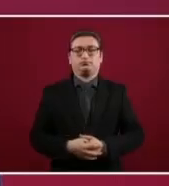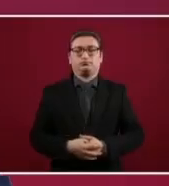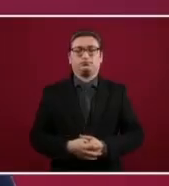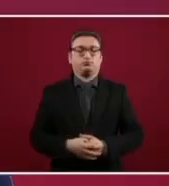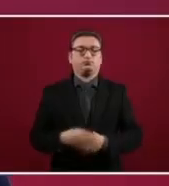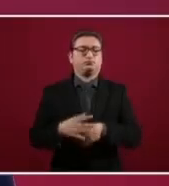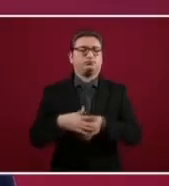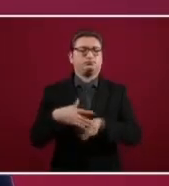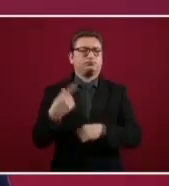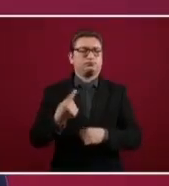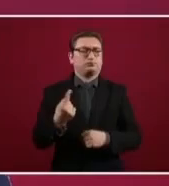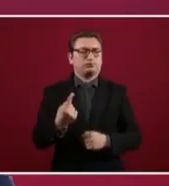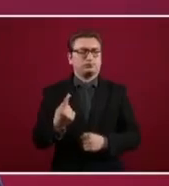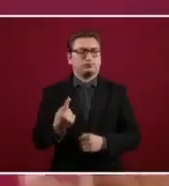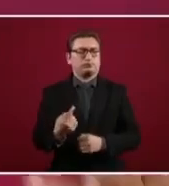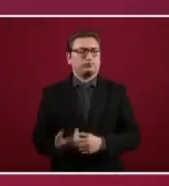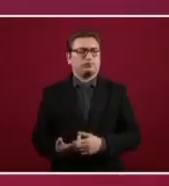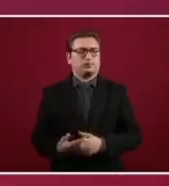por qué